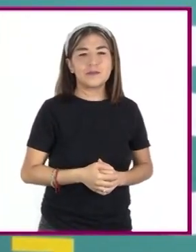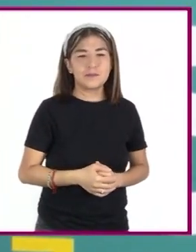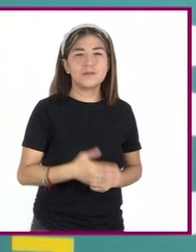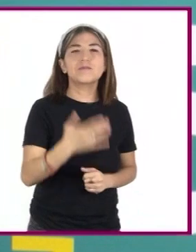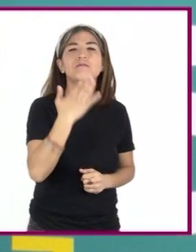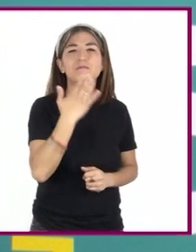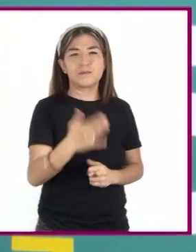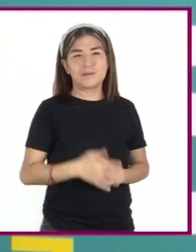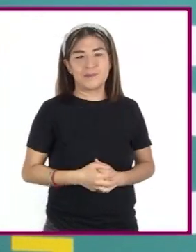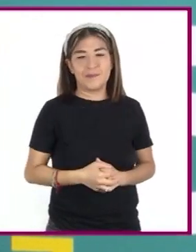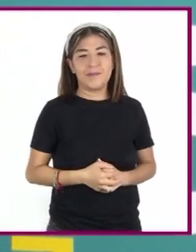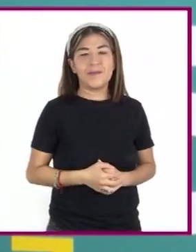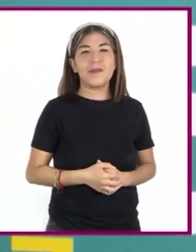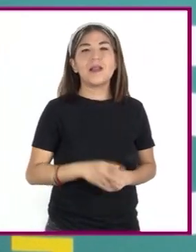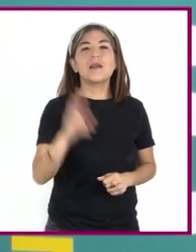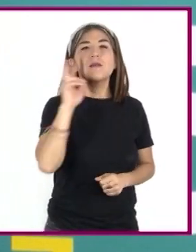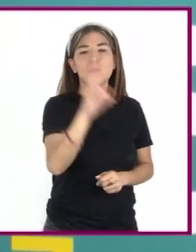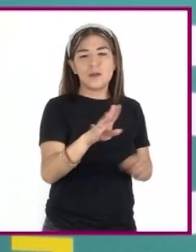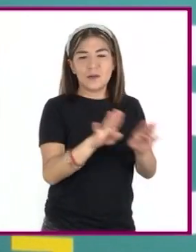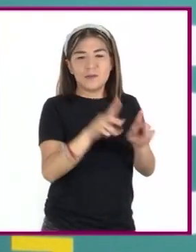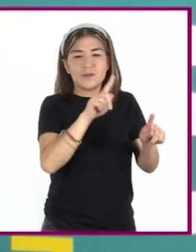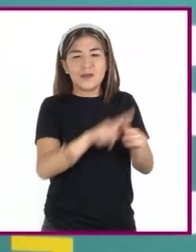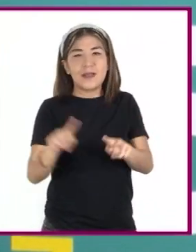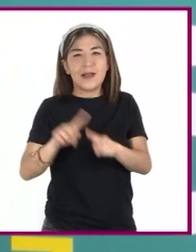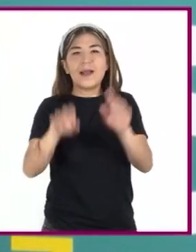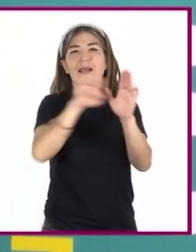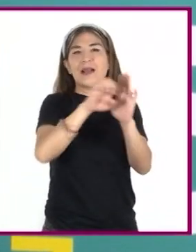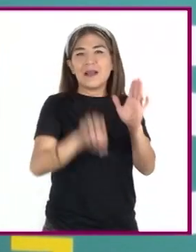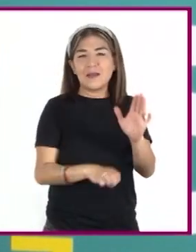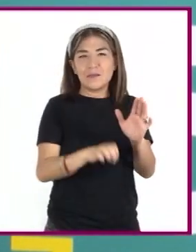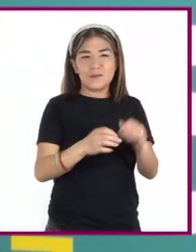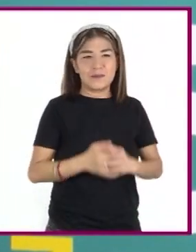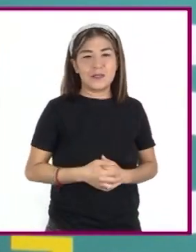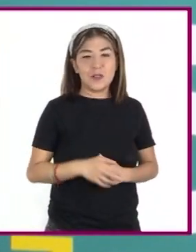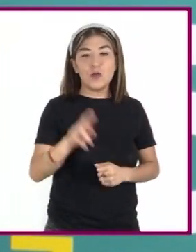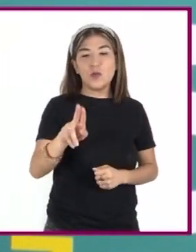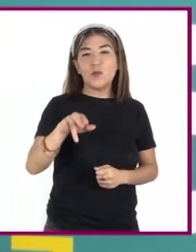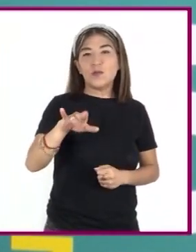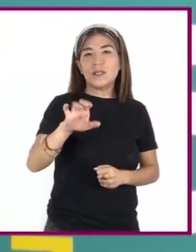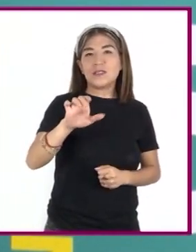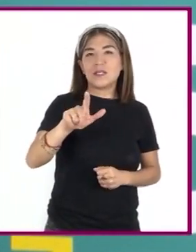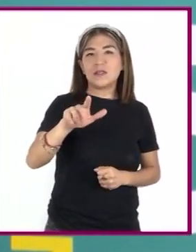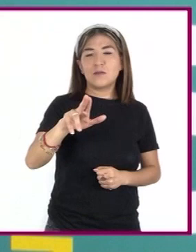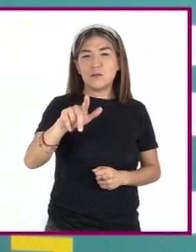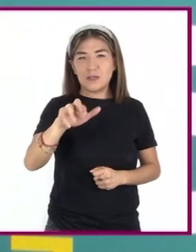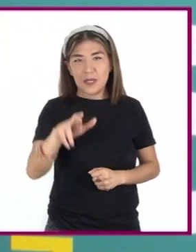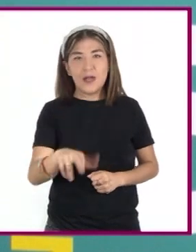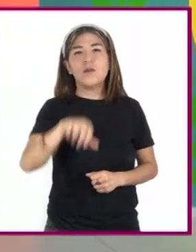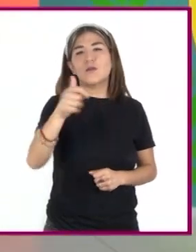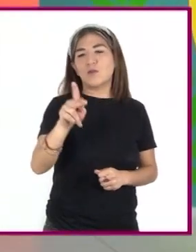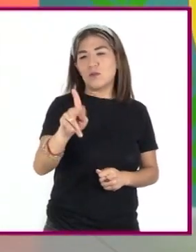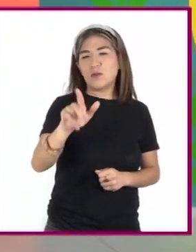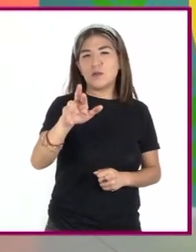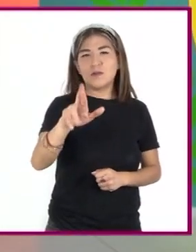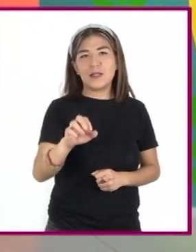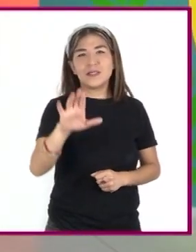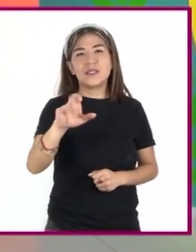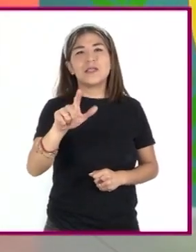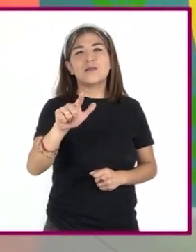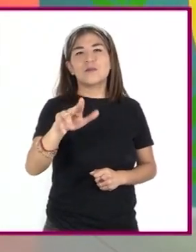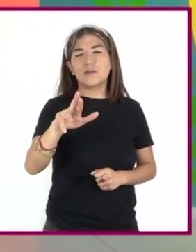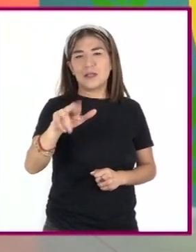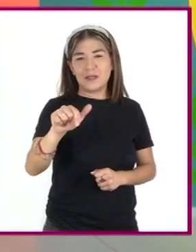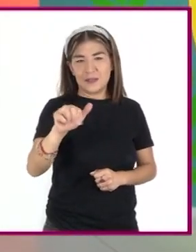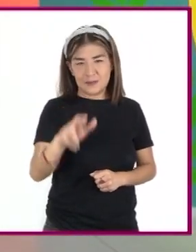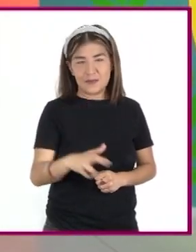bien, entonces observemos algunos ejemplos de organismos unicelulares y pluricelulares.